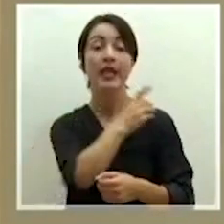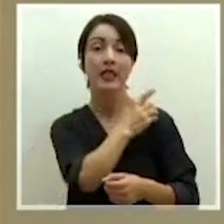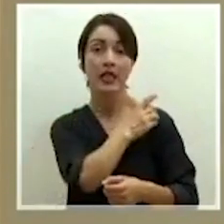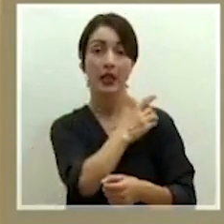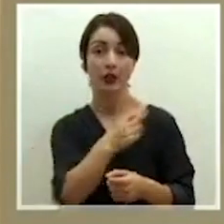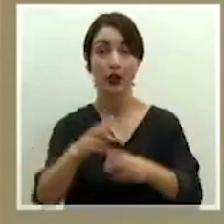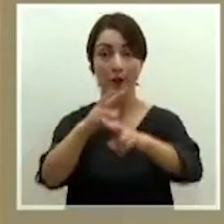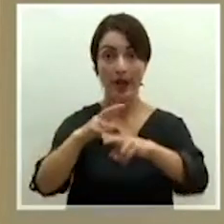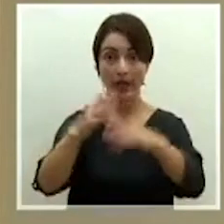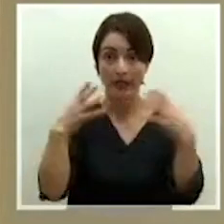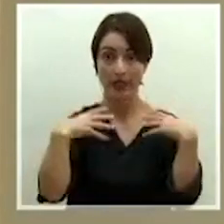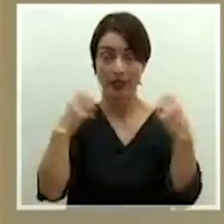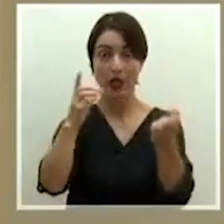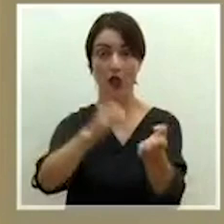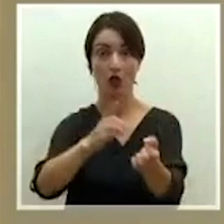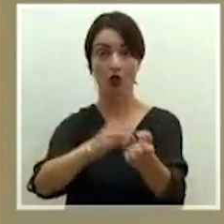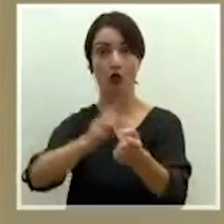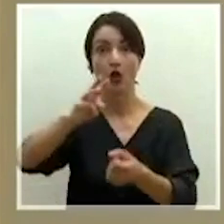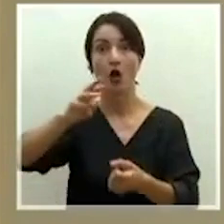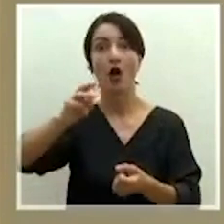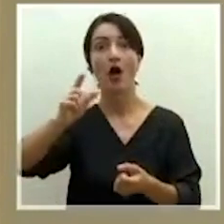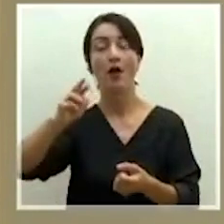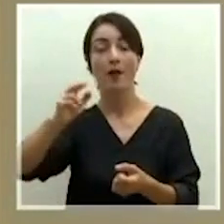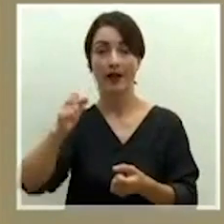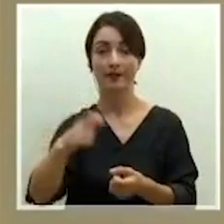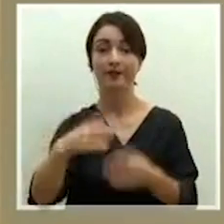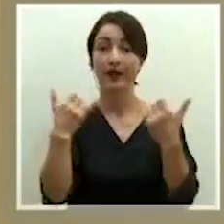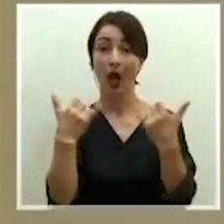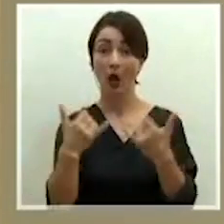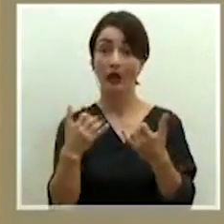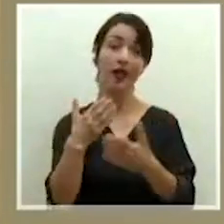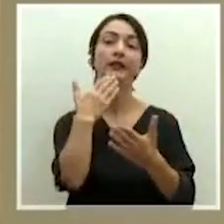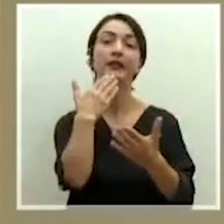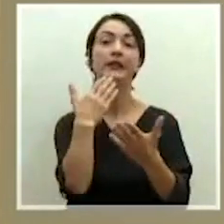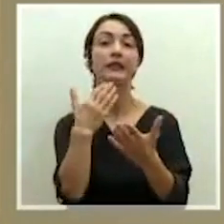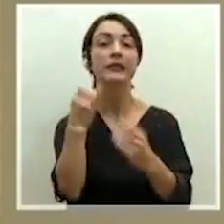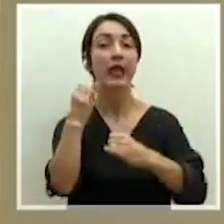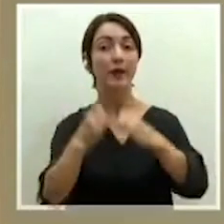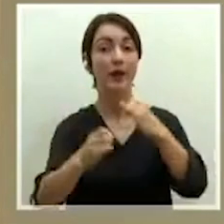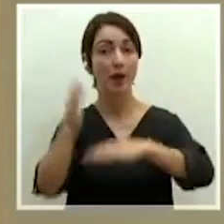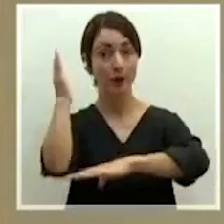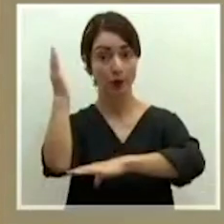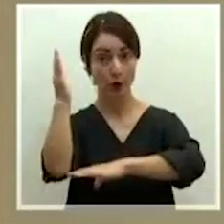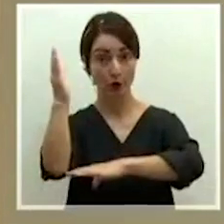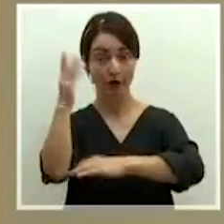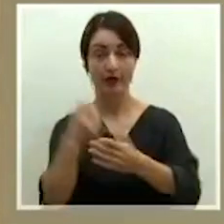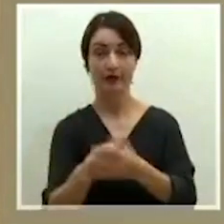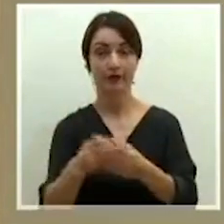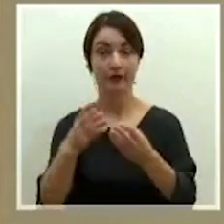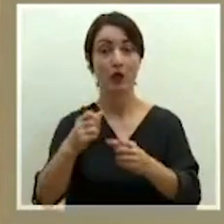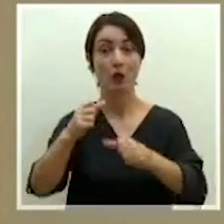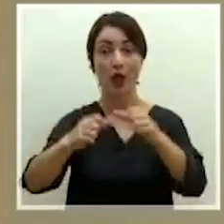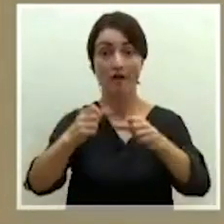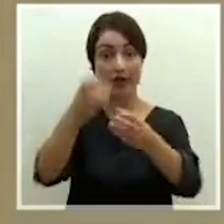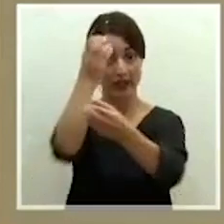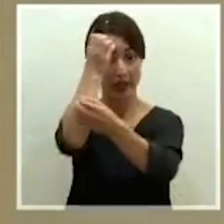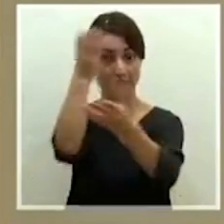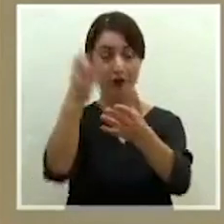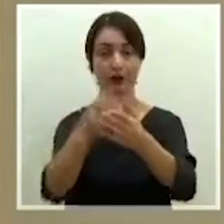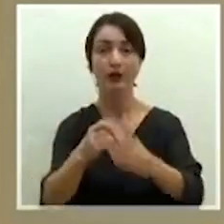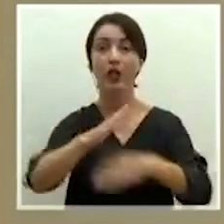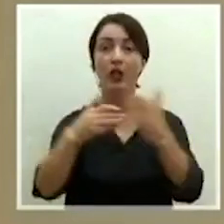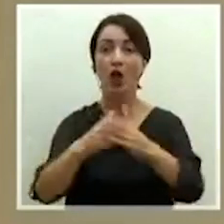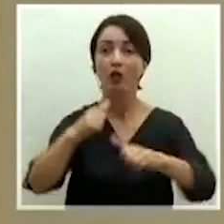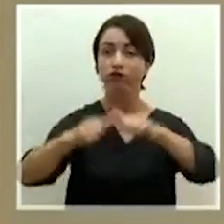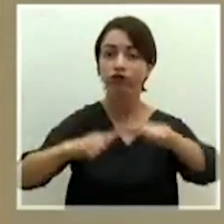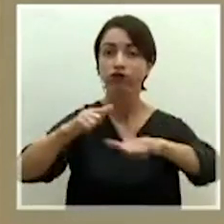doctor Rodrigo Marín. De esta forma, damos por concluida esta conferencia de prensa y avance informativo de los esfuerzos que